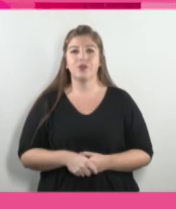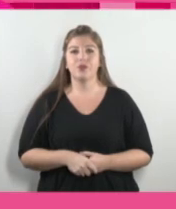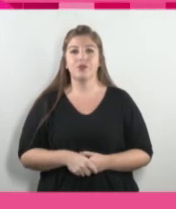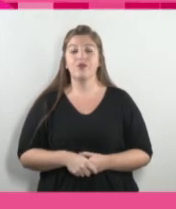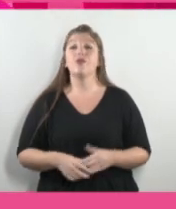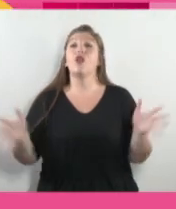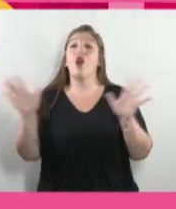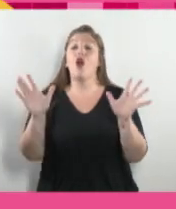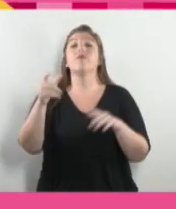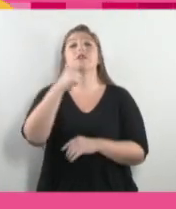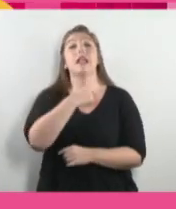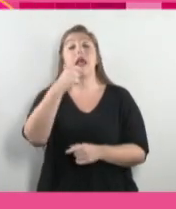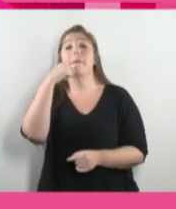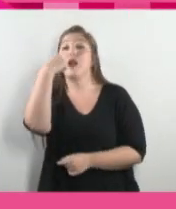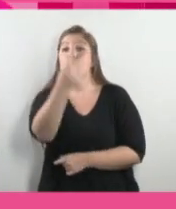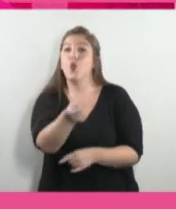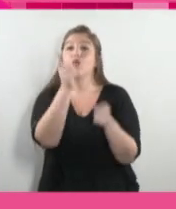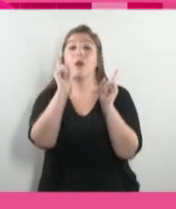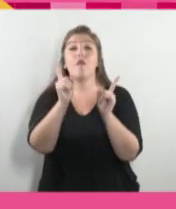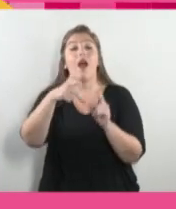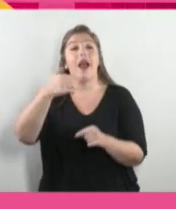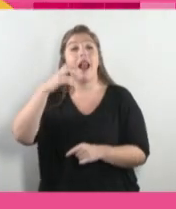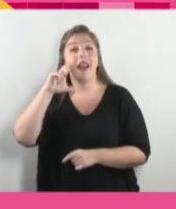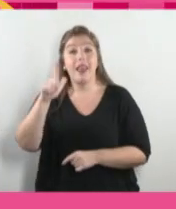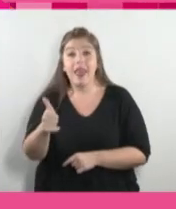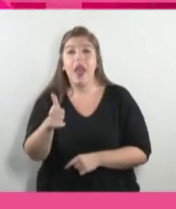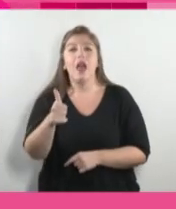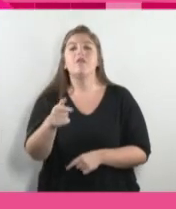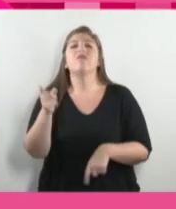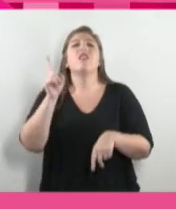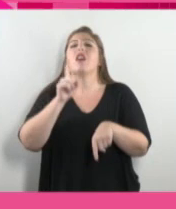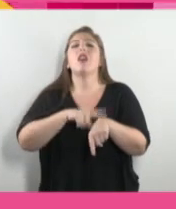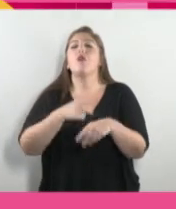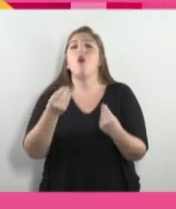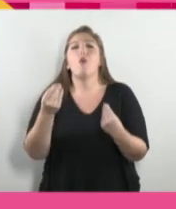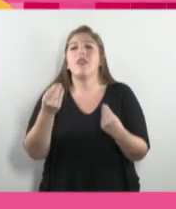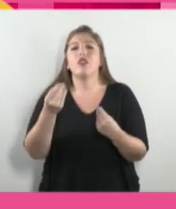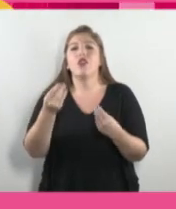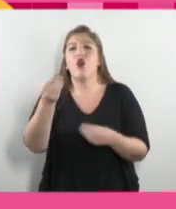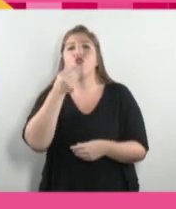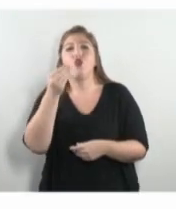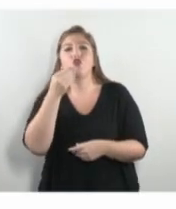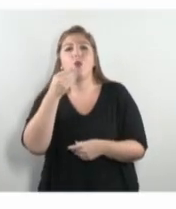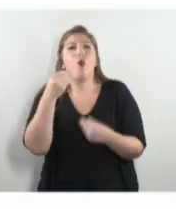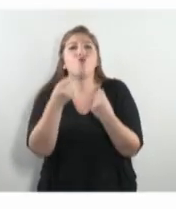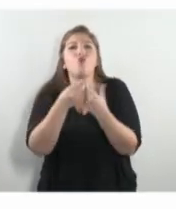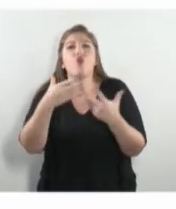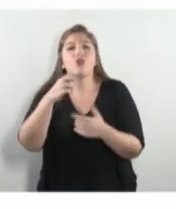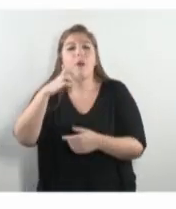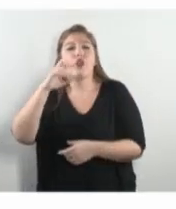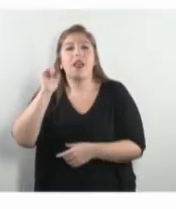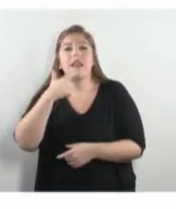Hola, le quería preguntar a la profe Analía cuándo es recomendable el consumo de alimentos con muchas proteínas.